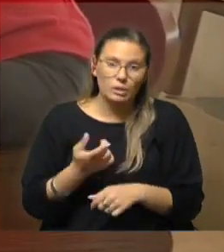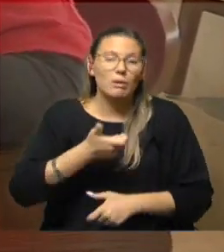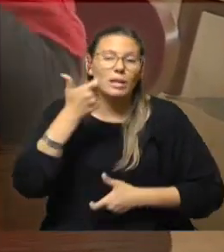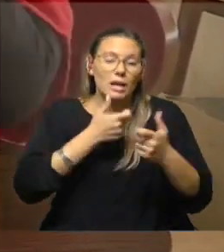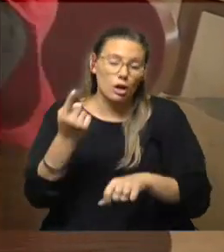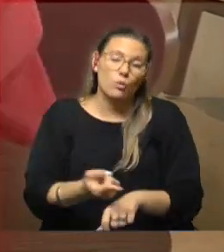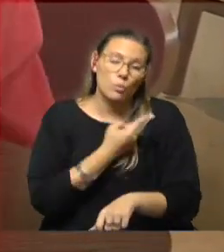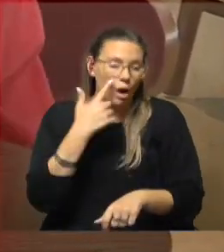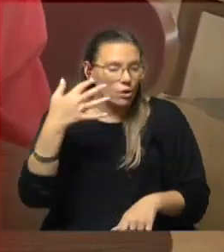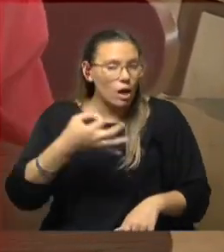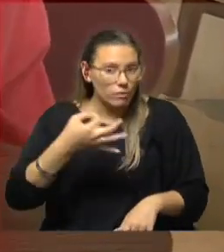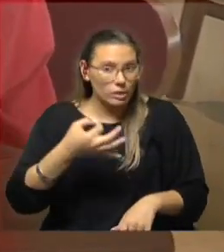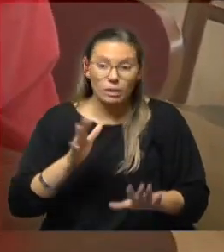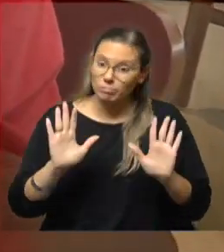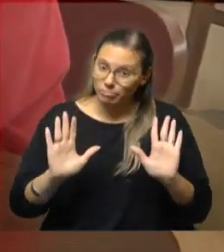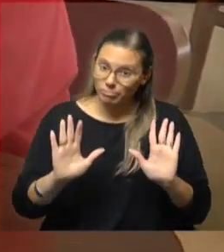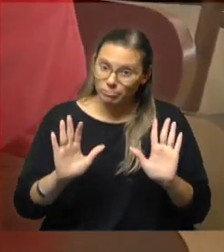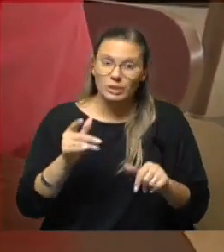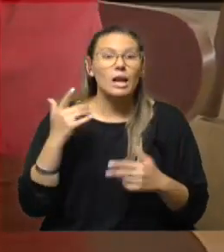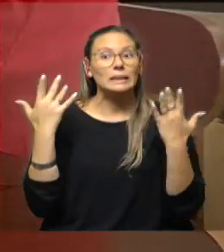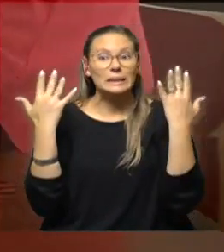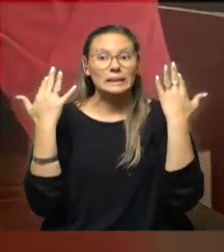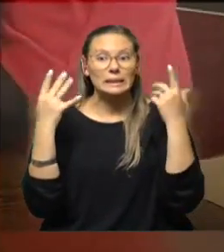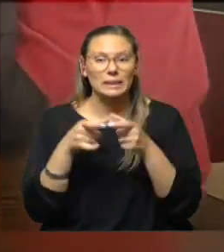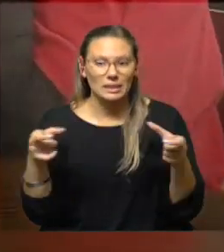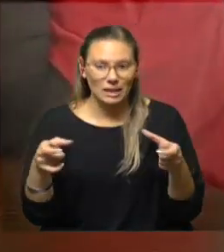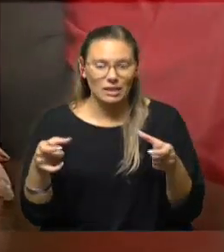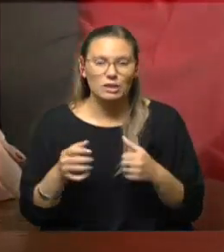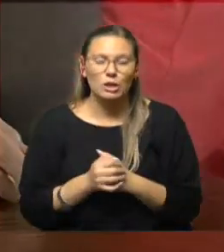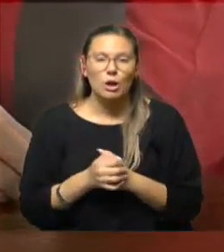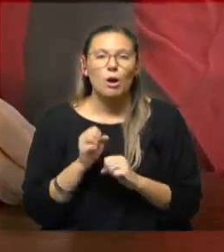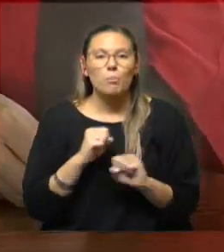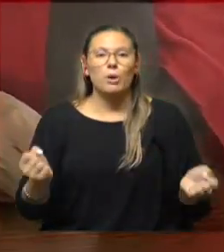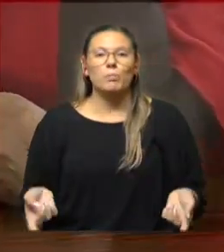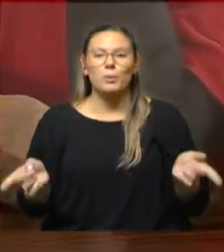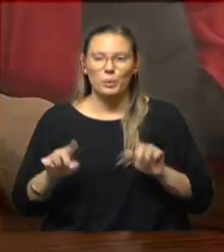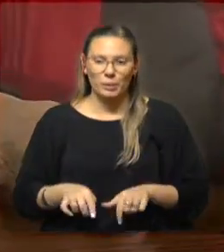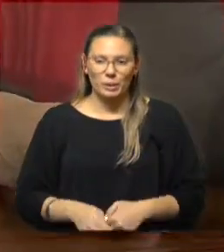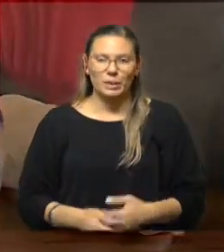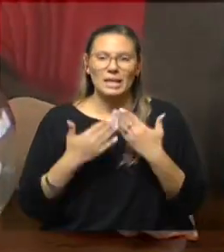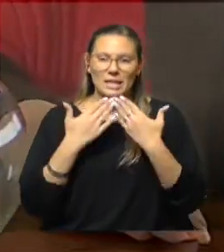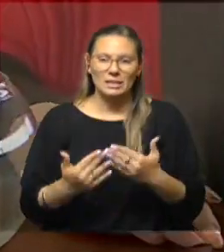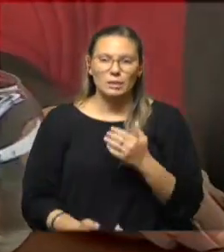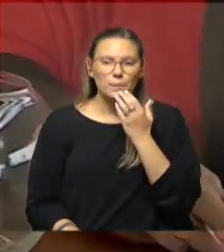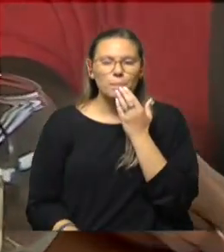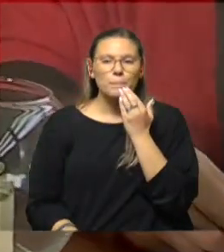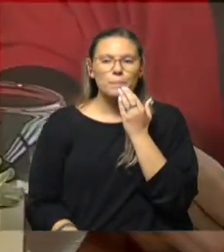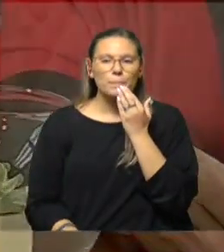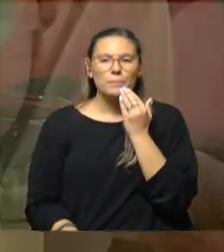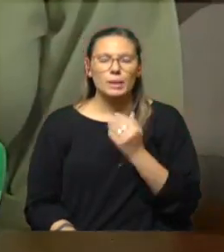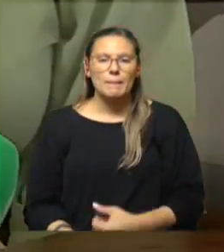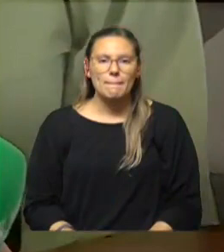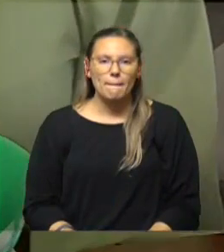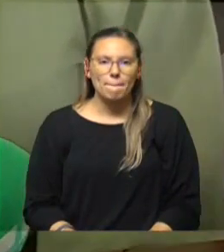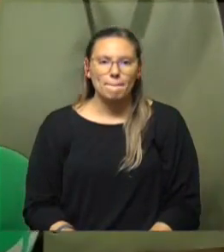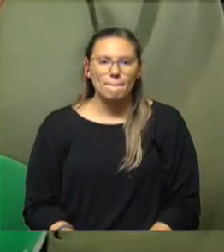parar, Vayan corriendo entonces. Bueno, podemos volver con ustedes. Muchas gracias. ¿No? Bueno, dale.